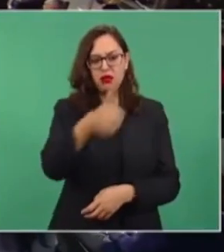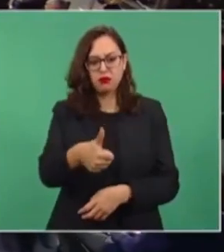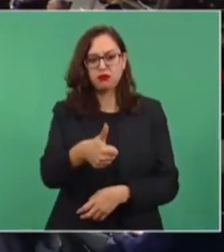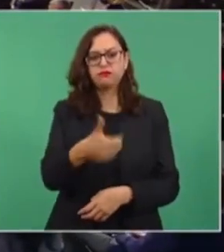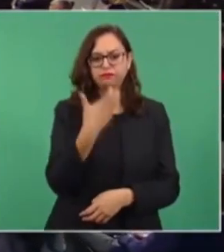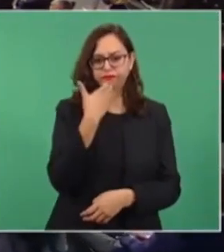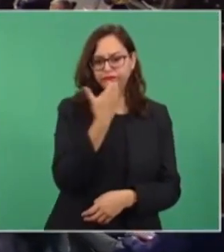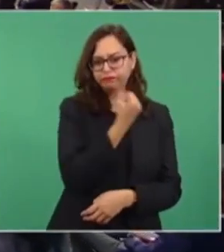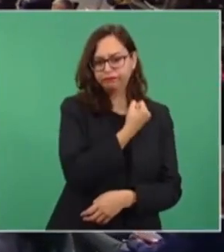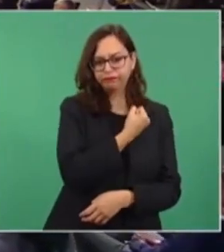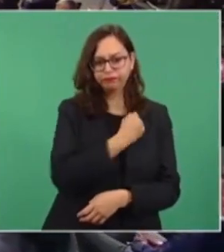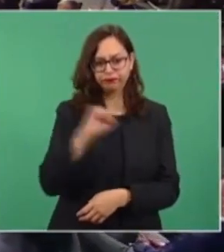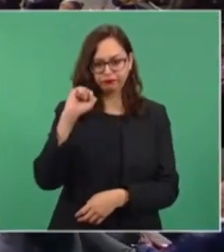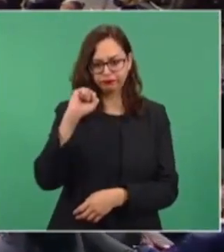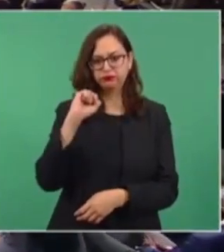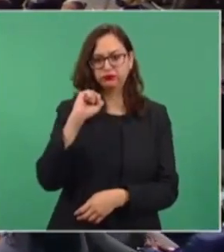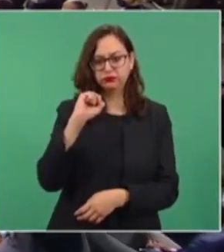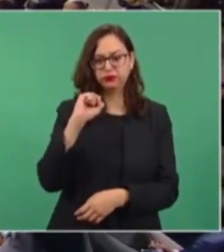especialidades.